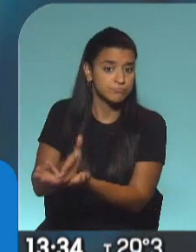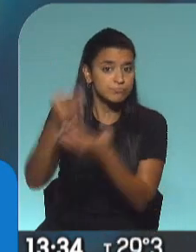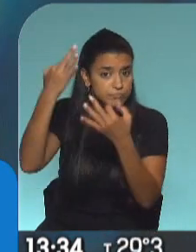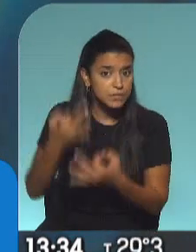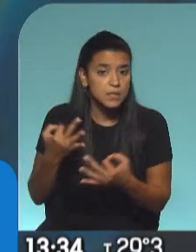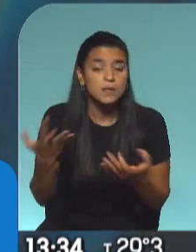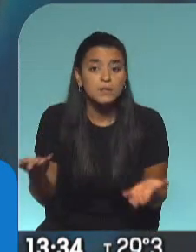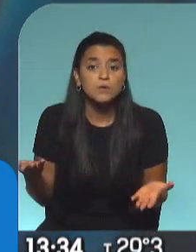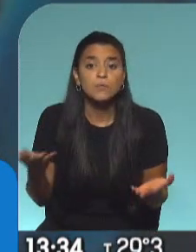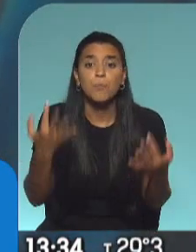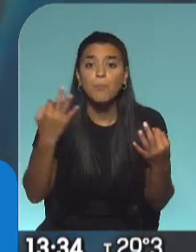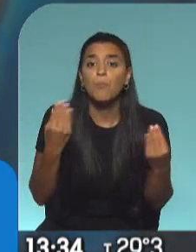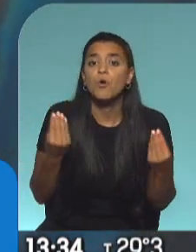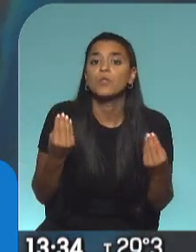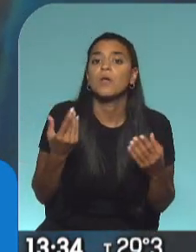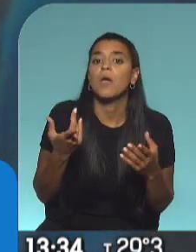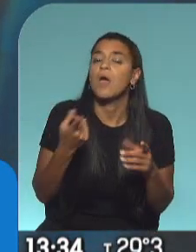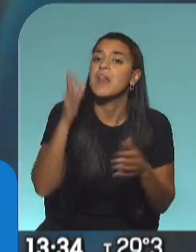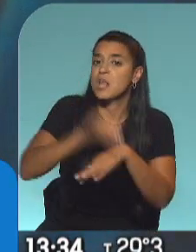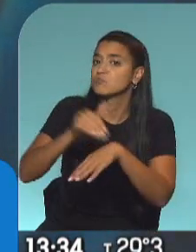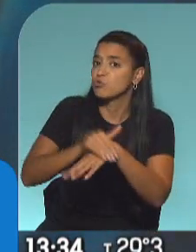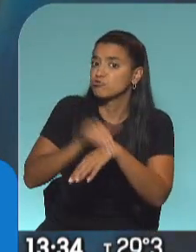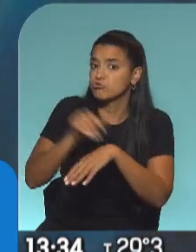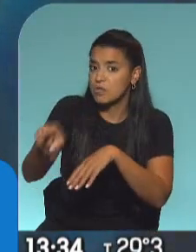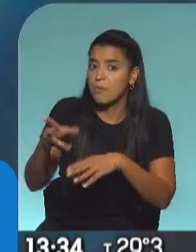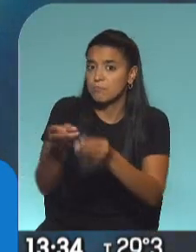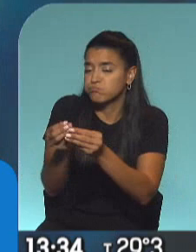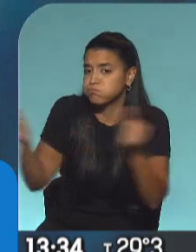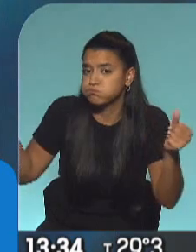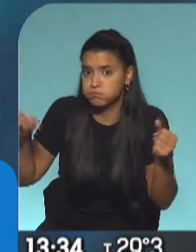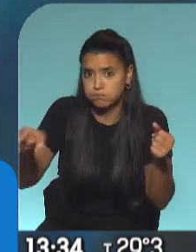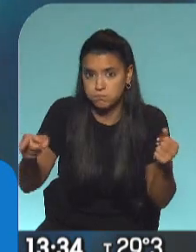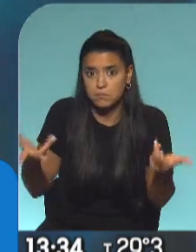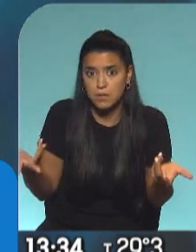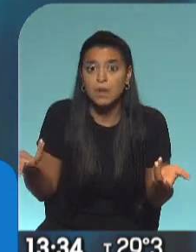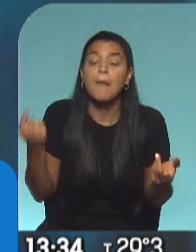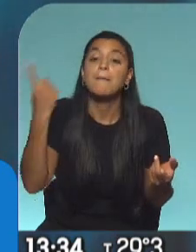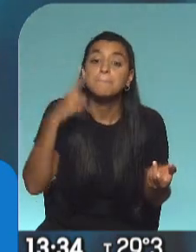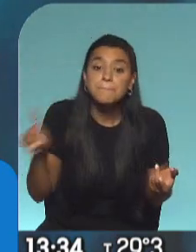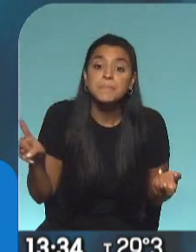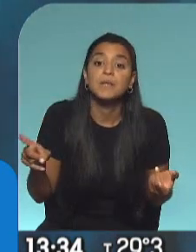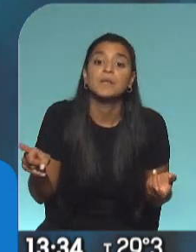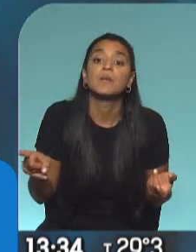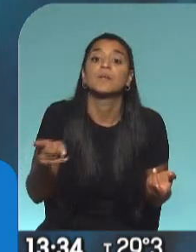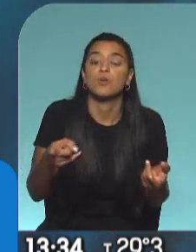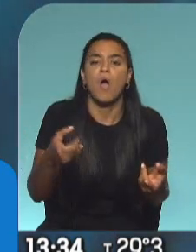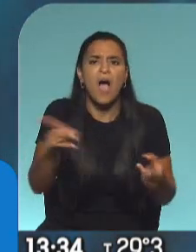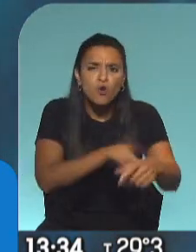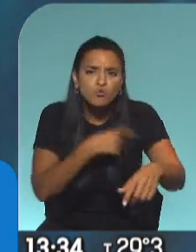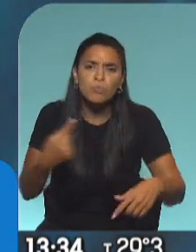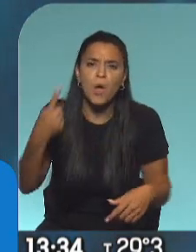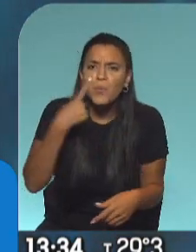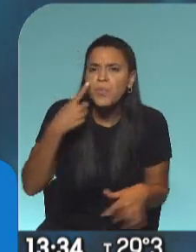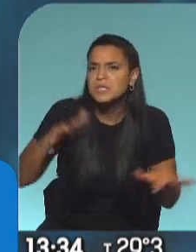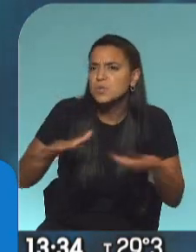Yeltsin, porque mucho más que Gorbachev fue el responsable de la desintegración de la Unión Soviética. Pero para alguien acostumbrado a vivir en